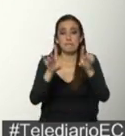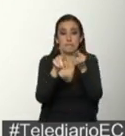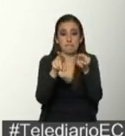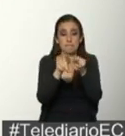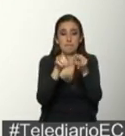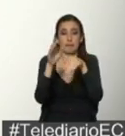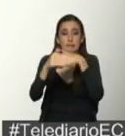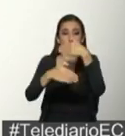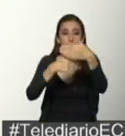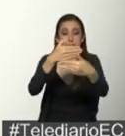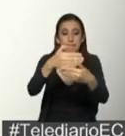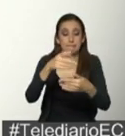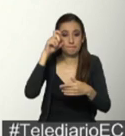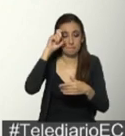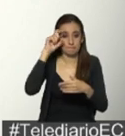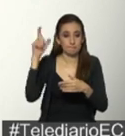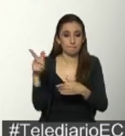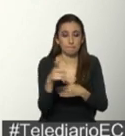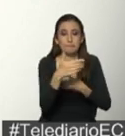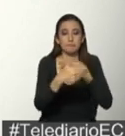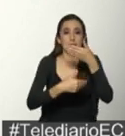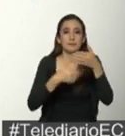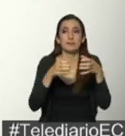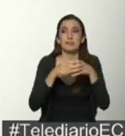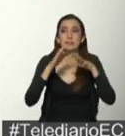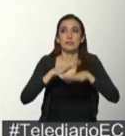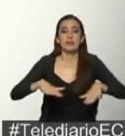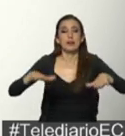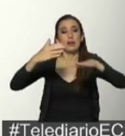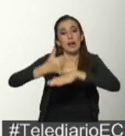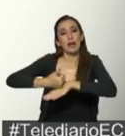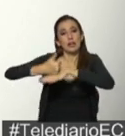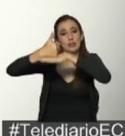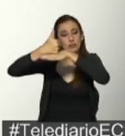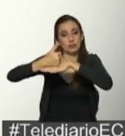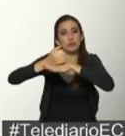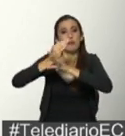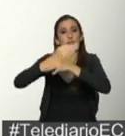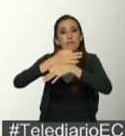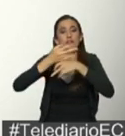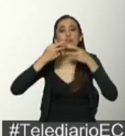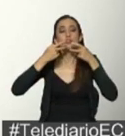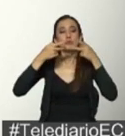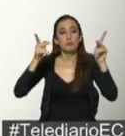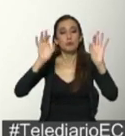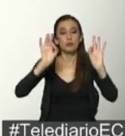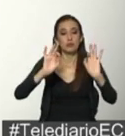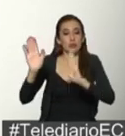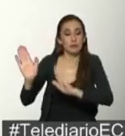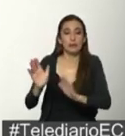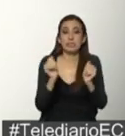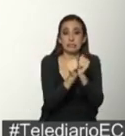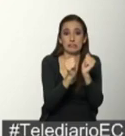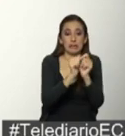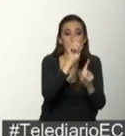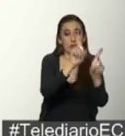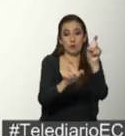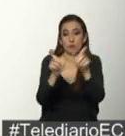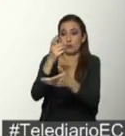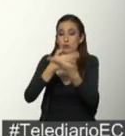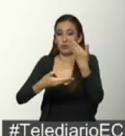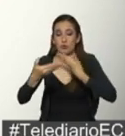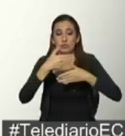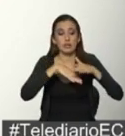de la Fiscalía, receptó sobornos en beneficio de altos funcionarios públicos y de colaboradores cercanos destinados para